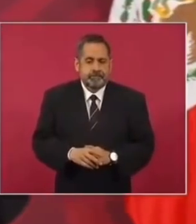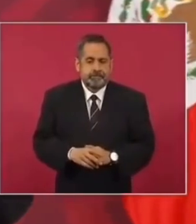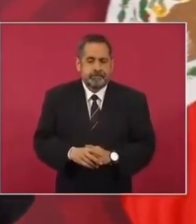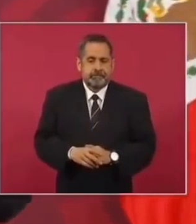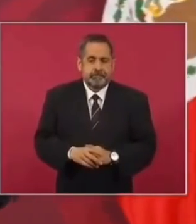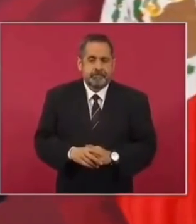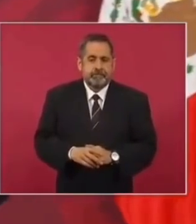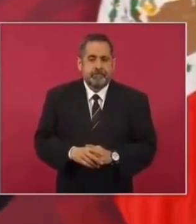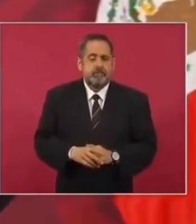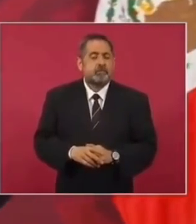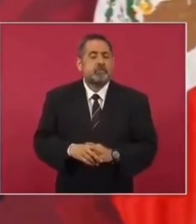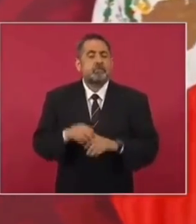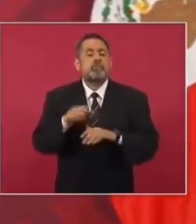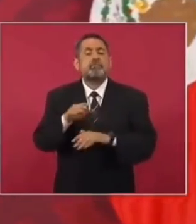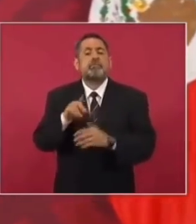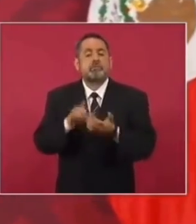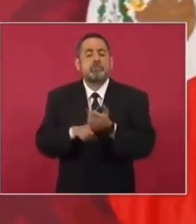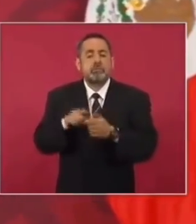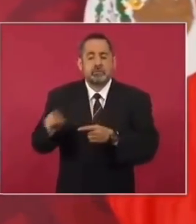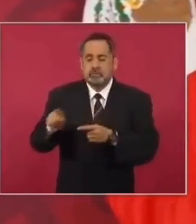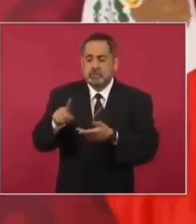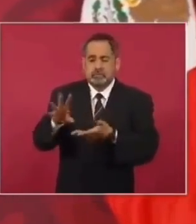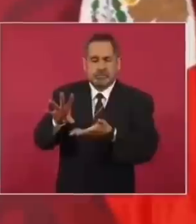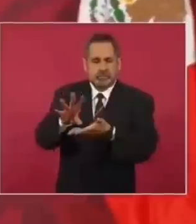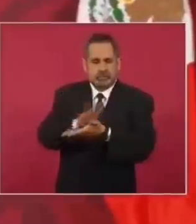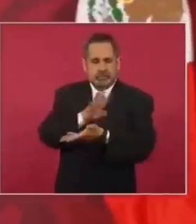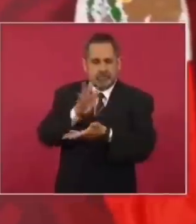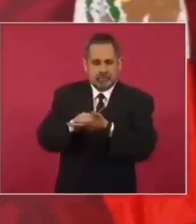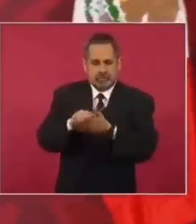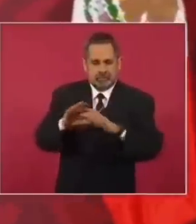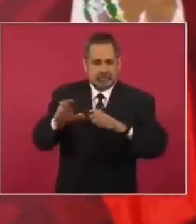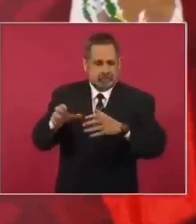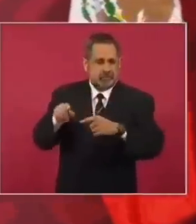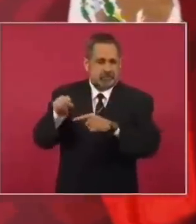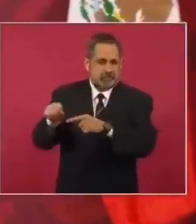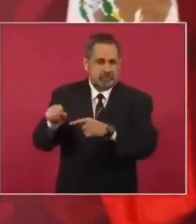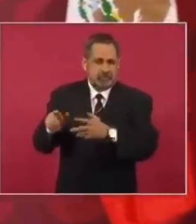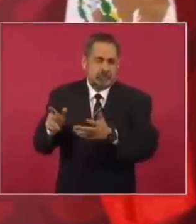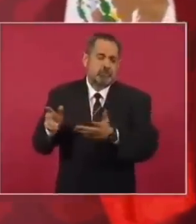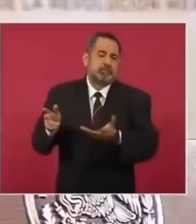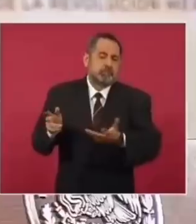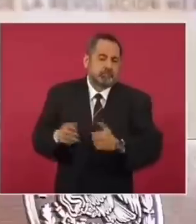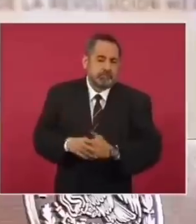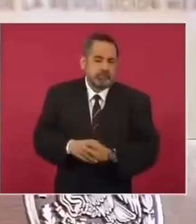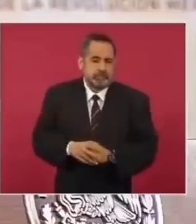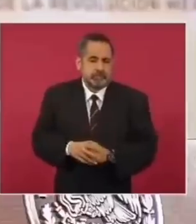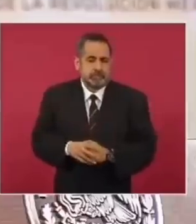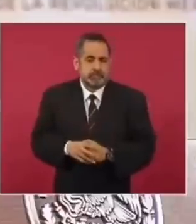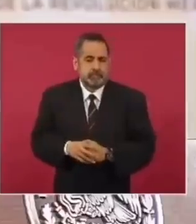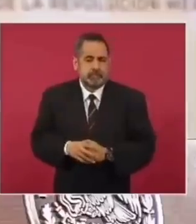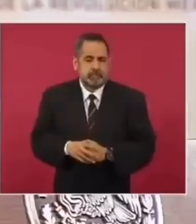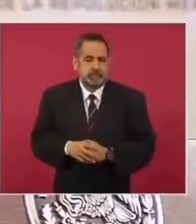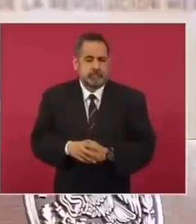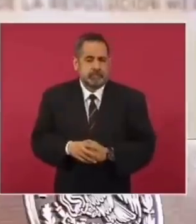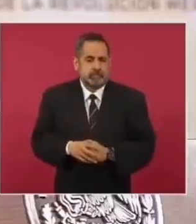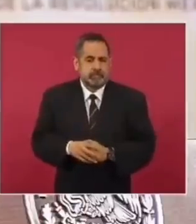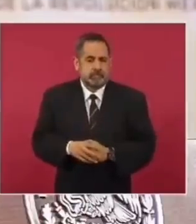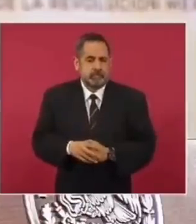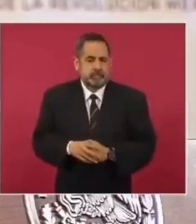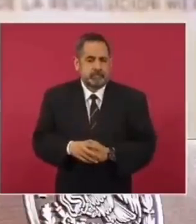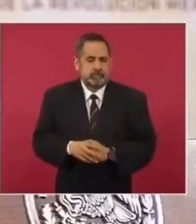¿A cuántos mexicanos promedio les alcanzará para pagar la renta de un lugar como este?